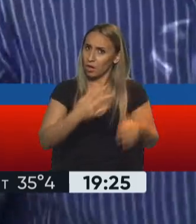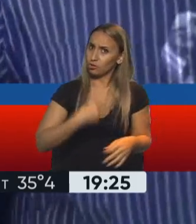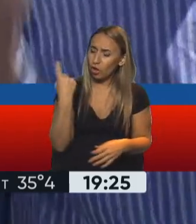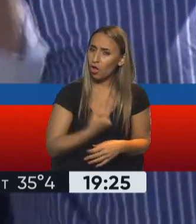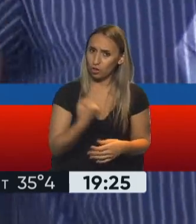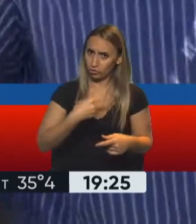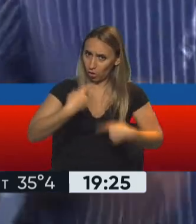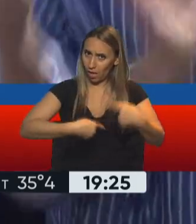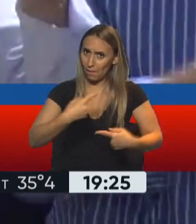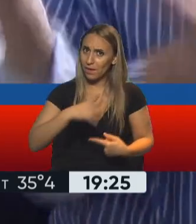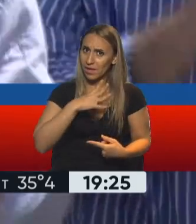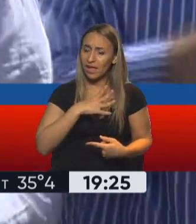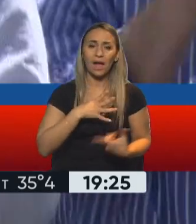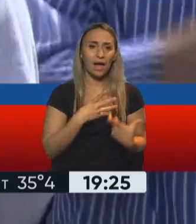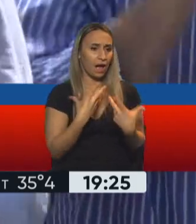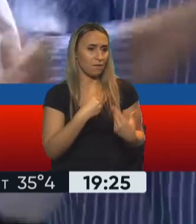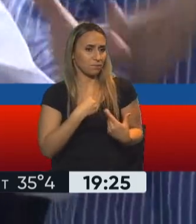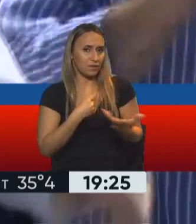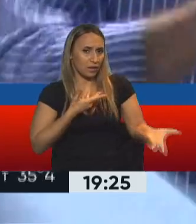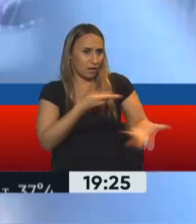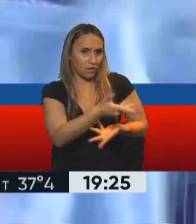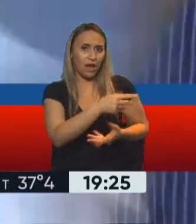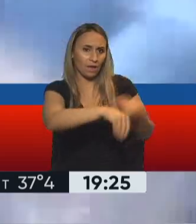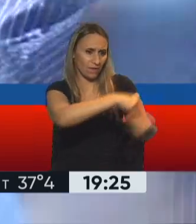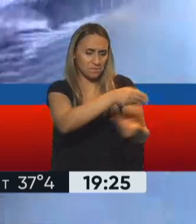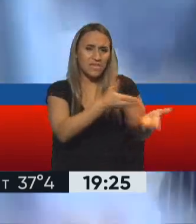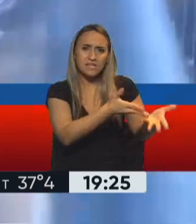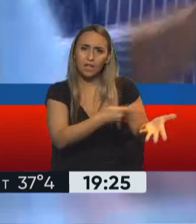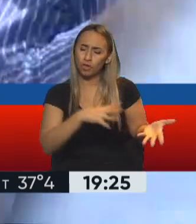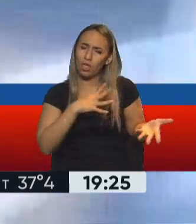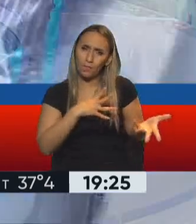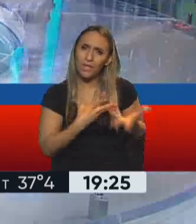seguimos estando solidarios con los familiares de Lara San Juan.